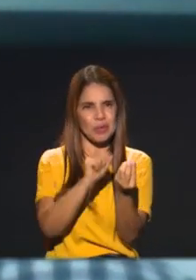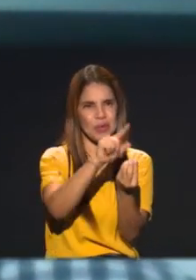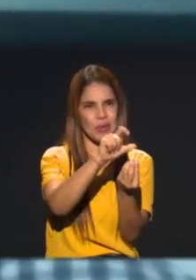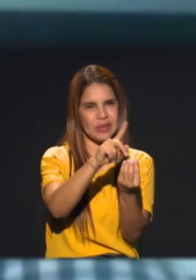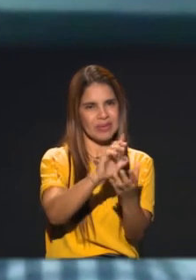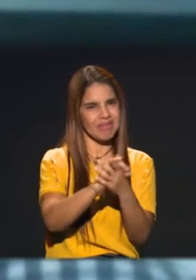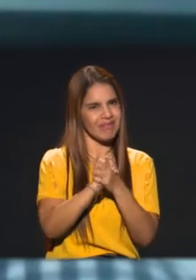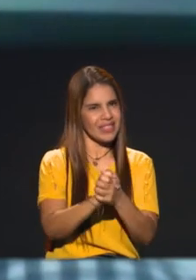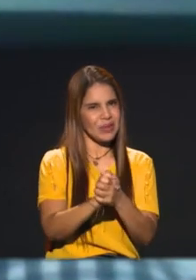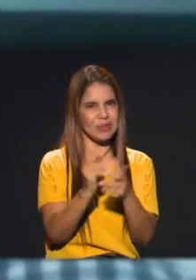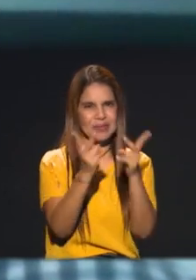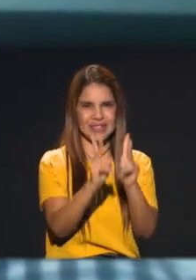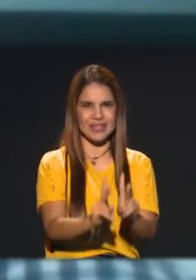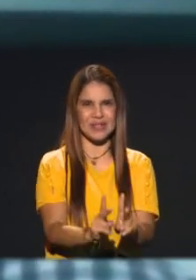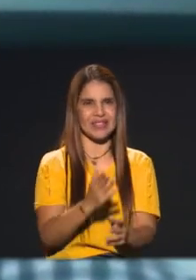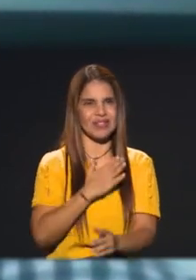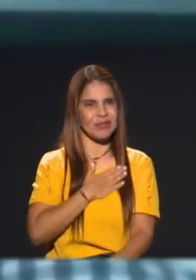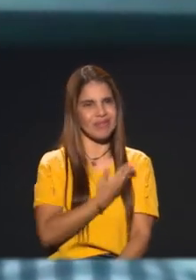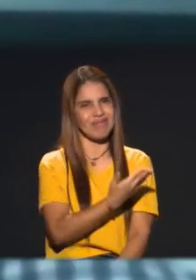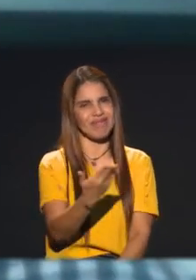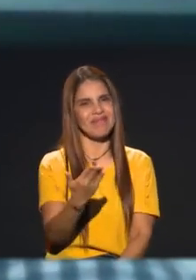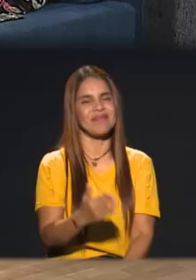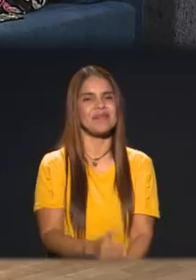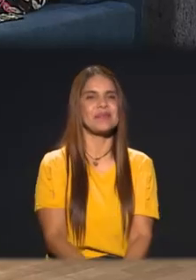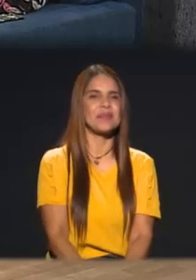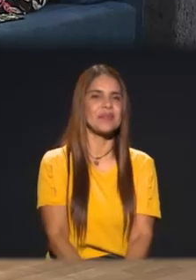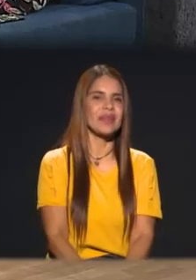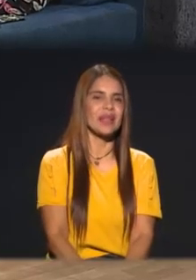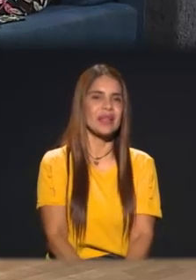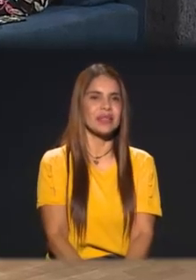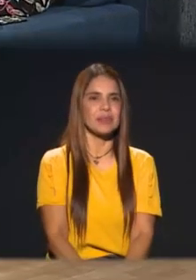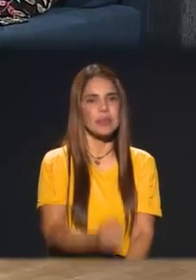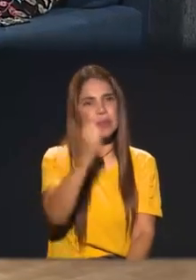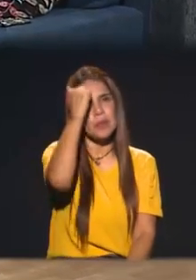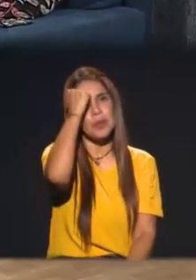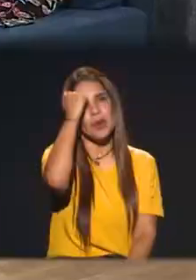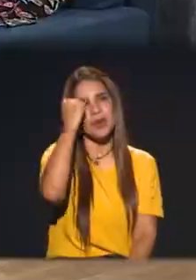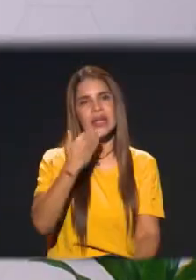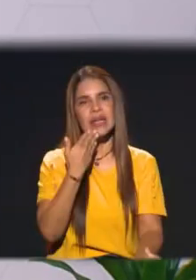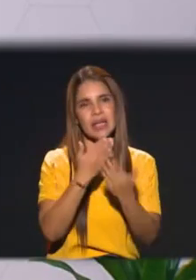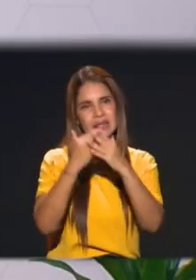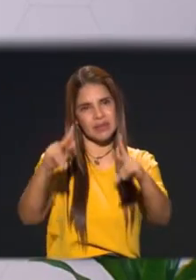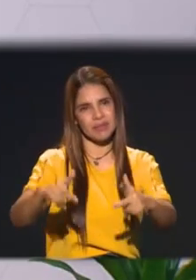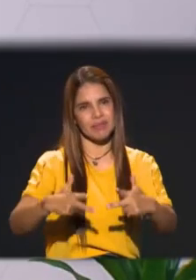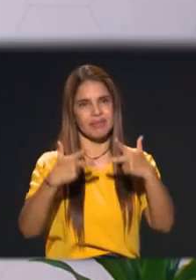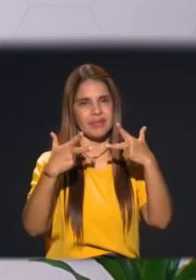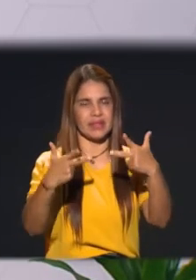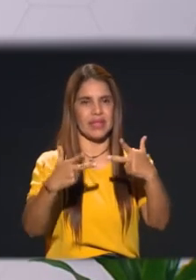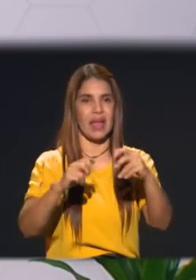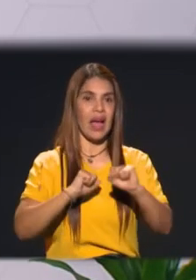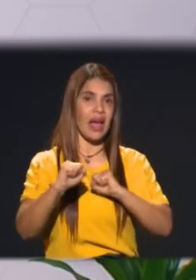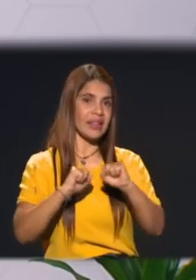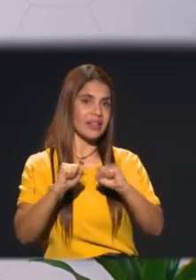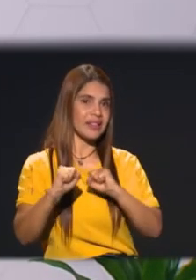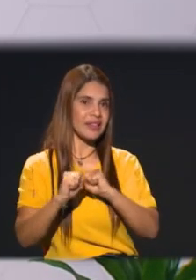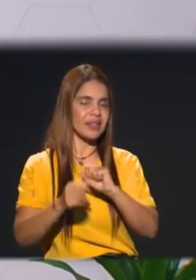11. Bueno, qué bonito ese mensaje, profesor Gonzalo. Profe, muchas gracias por estar conectado con nosotros. La actividad